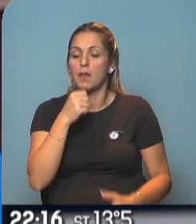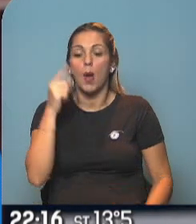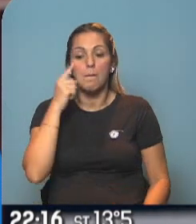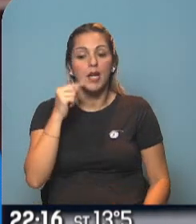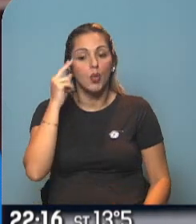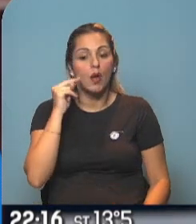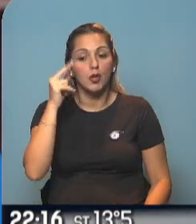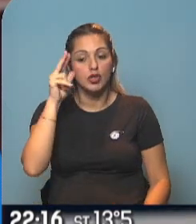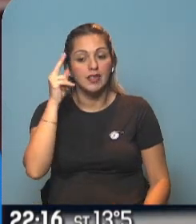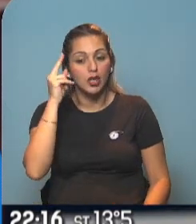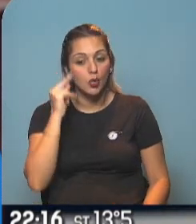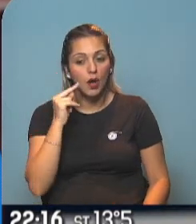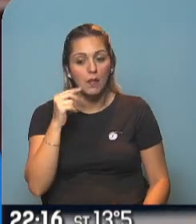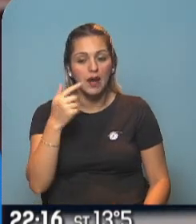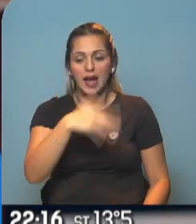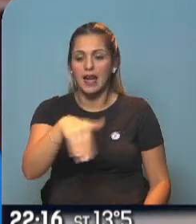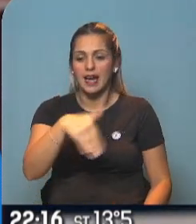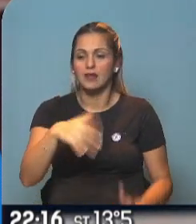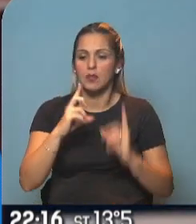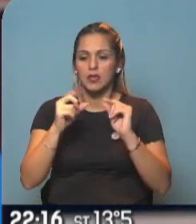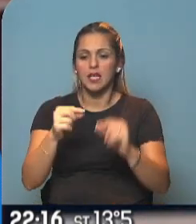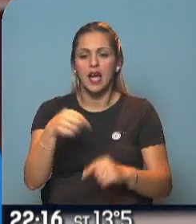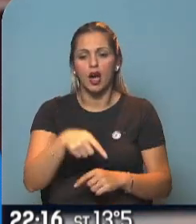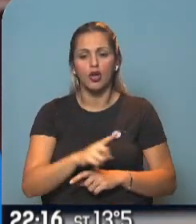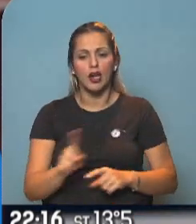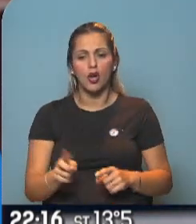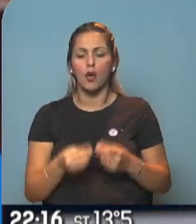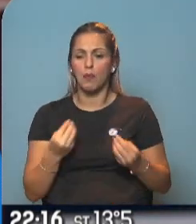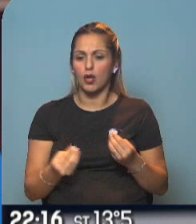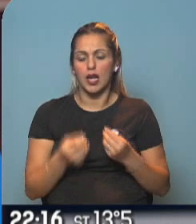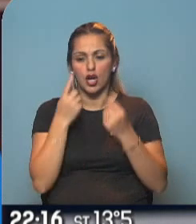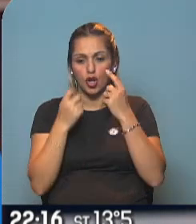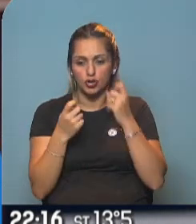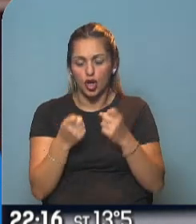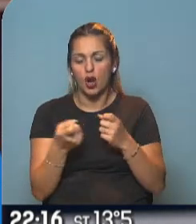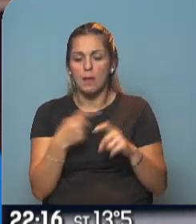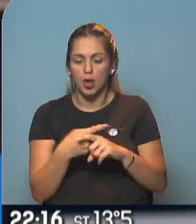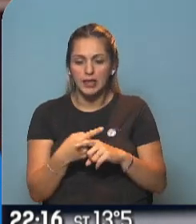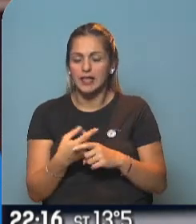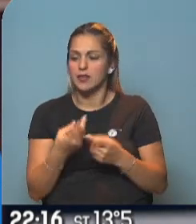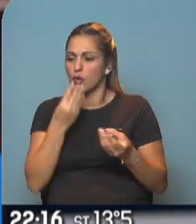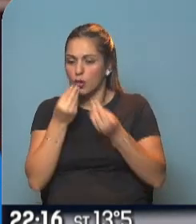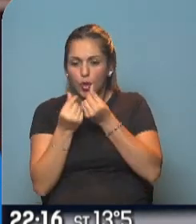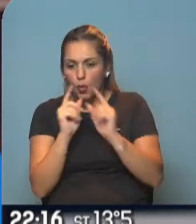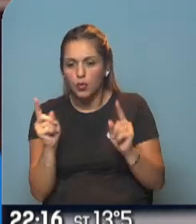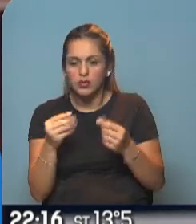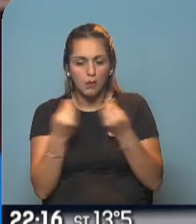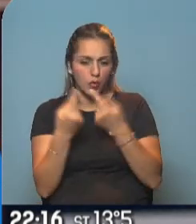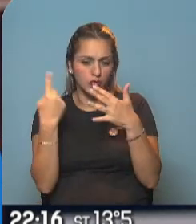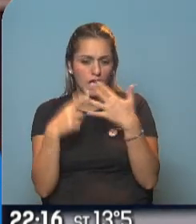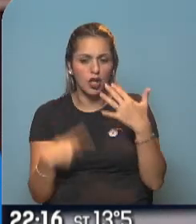salieron a la calle, ahora no salen. Puede ser por apatía, por control político, por distintas cosas, pero también creo que hay